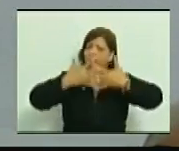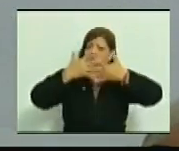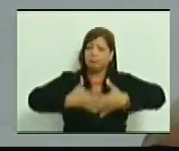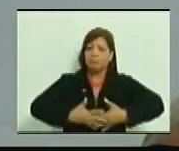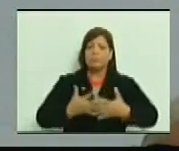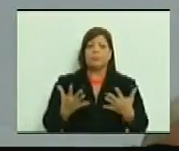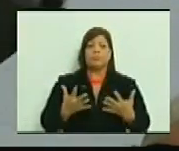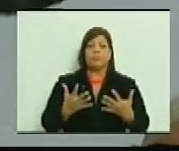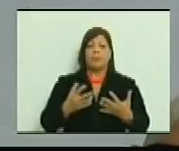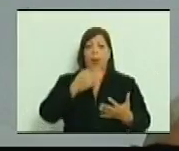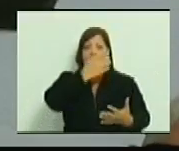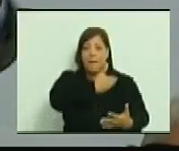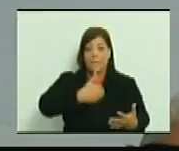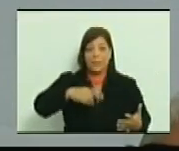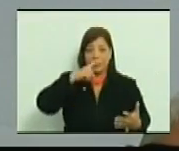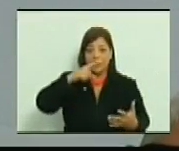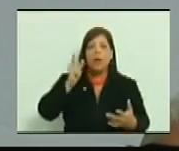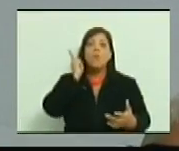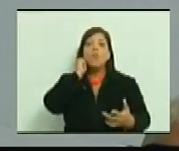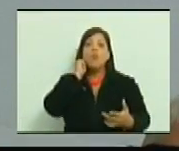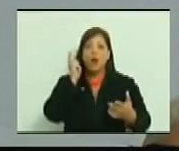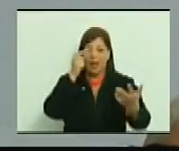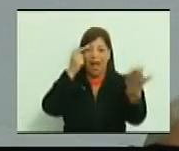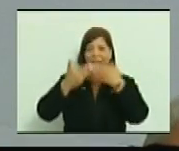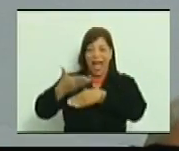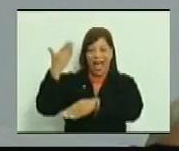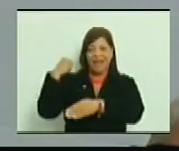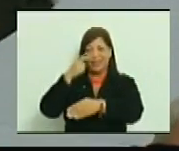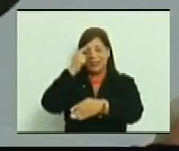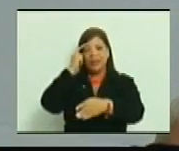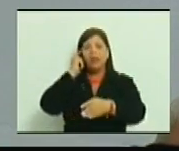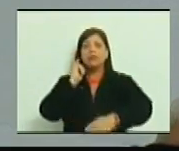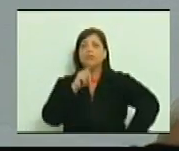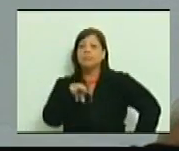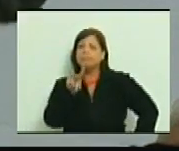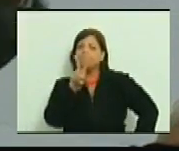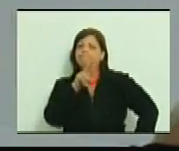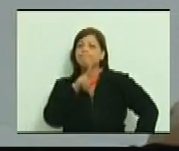venido detectando. Cuando la compatriota hacía la intervención, yo decía, además